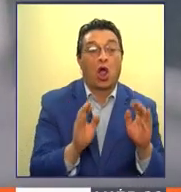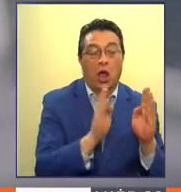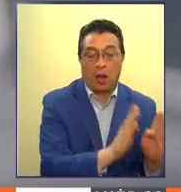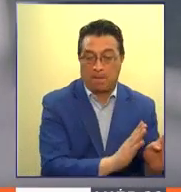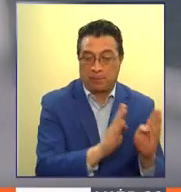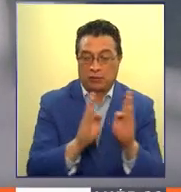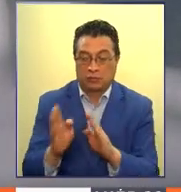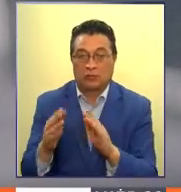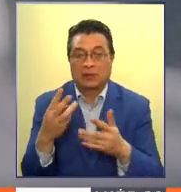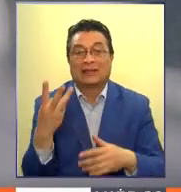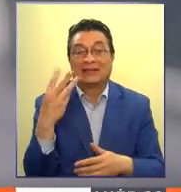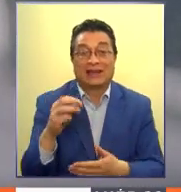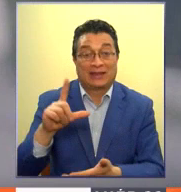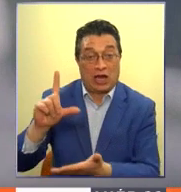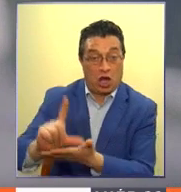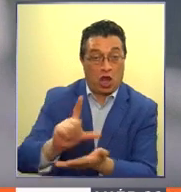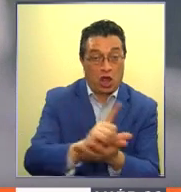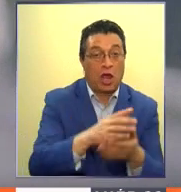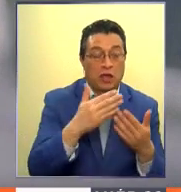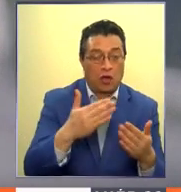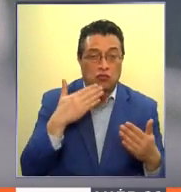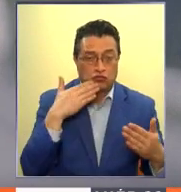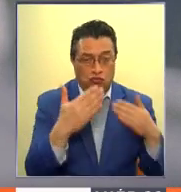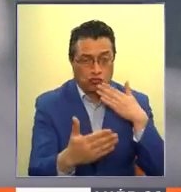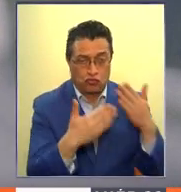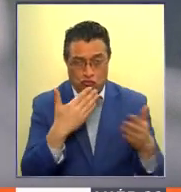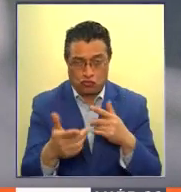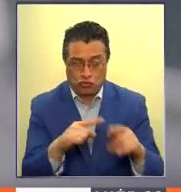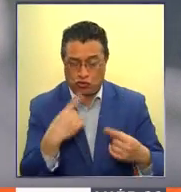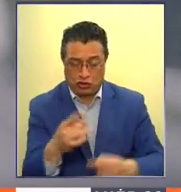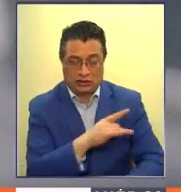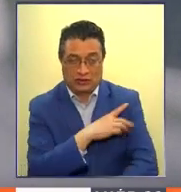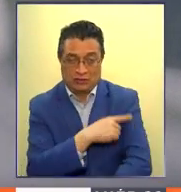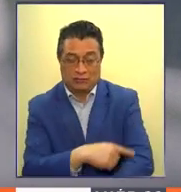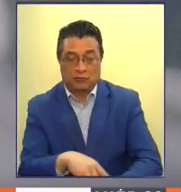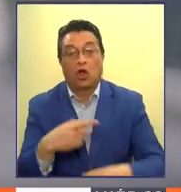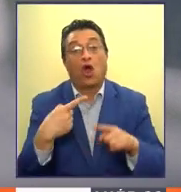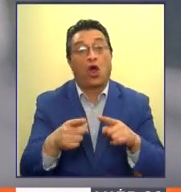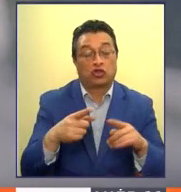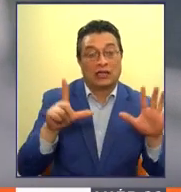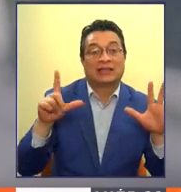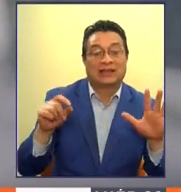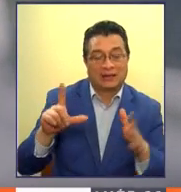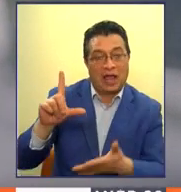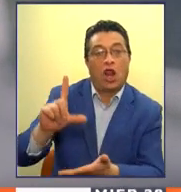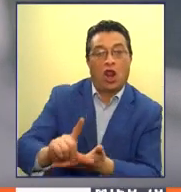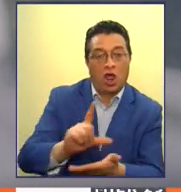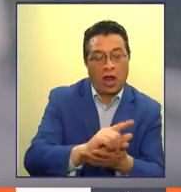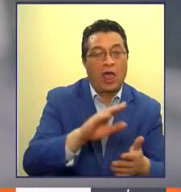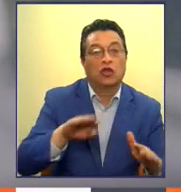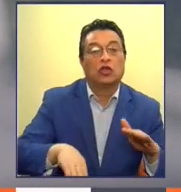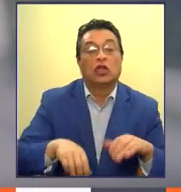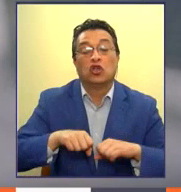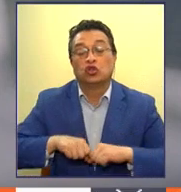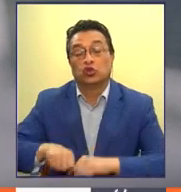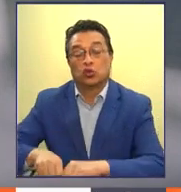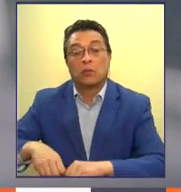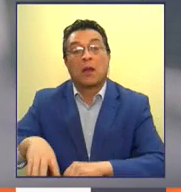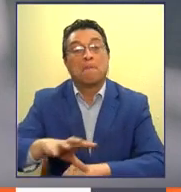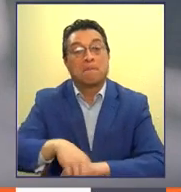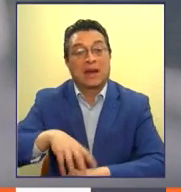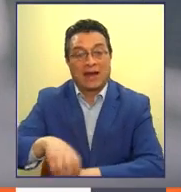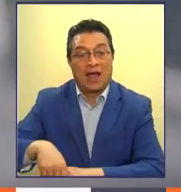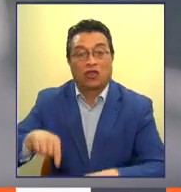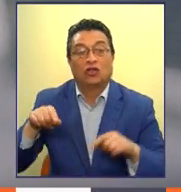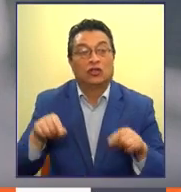de los 30 locales que ya tenemos donando a lo largo del país, otros 70 locales, otros 70 supermercados que nos ayuden a cumplir